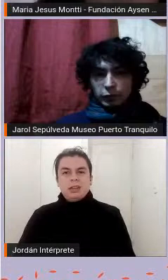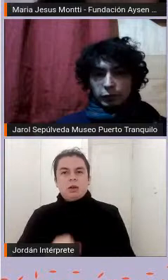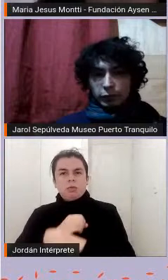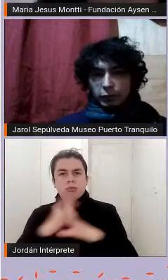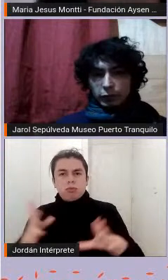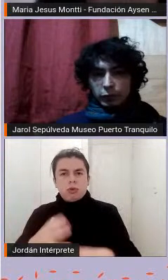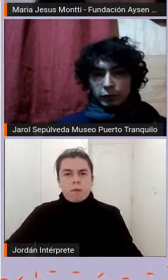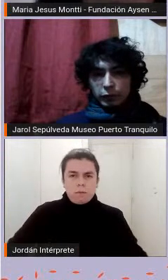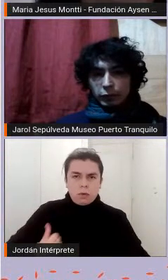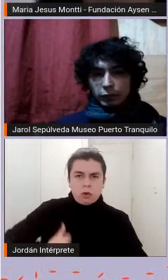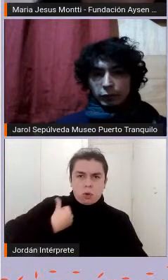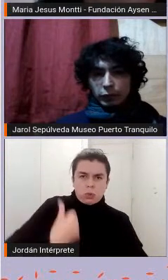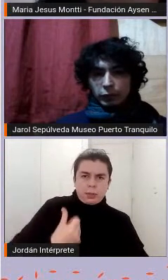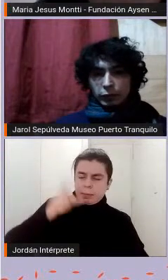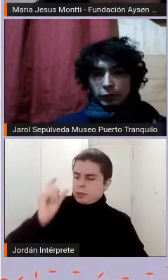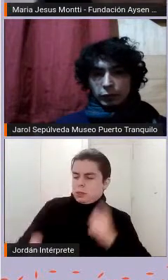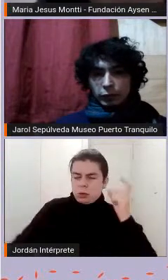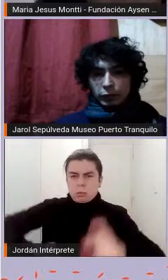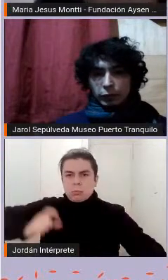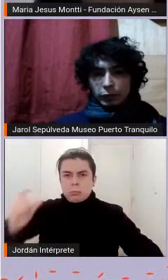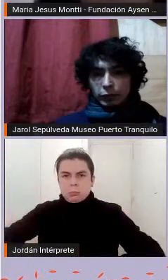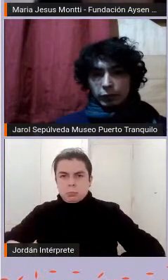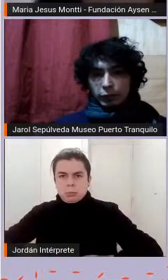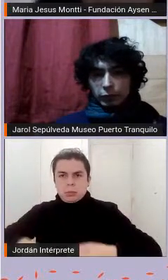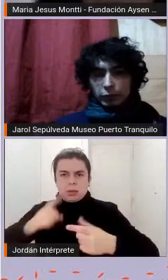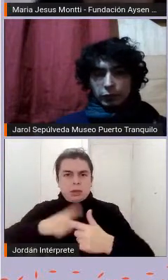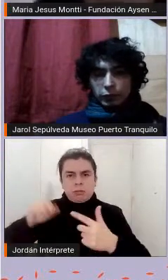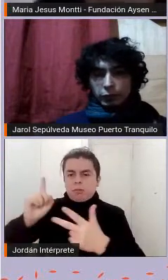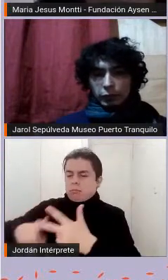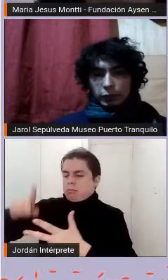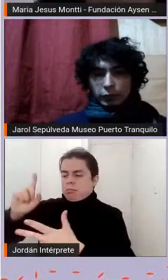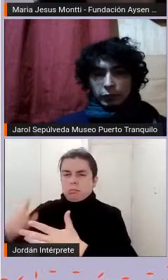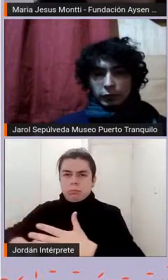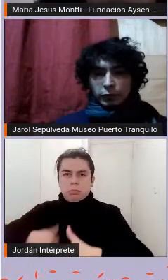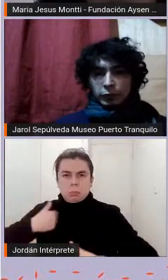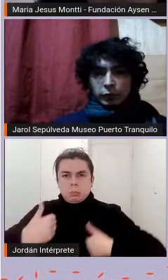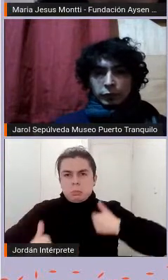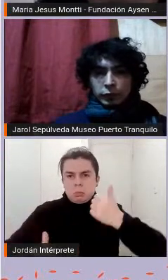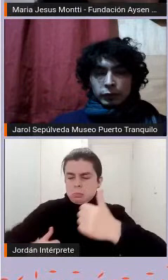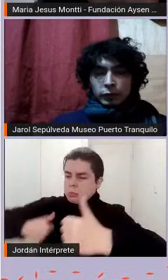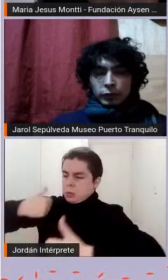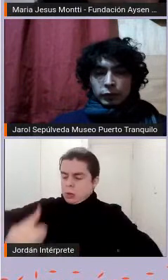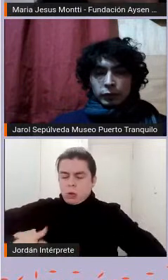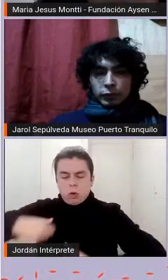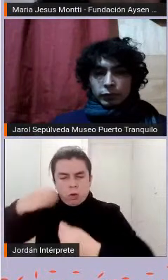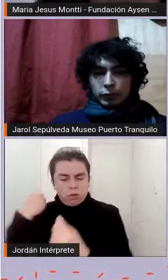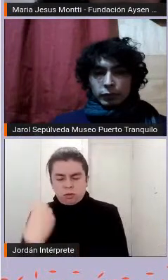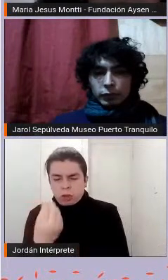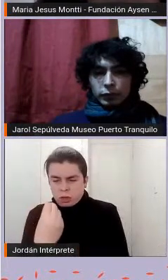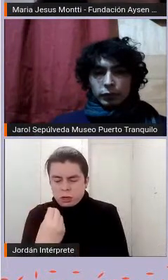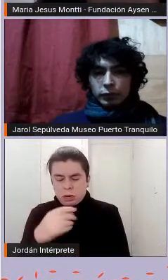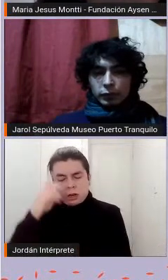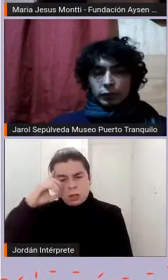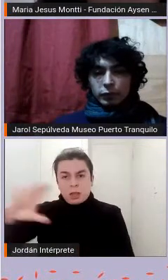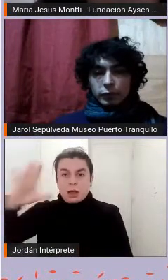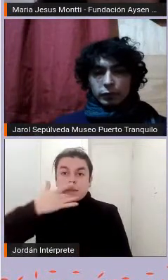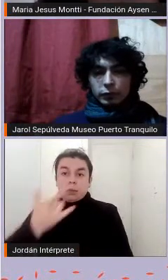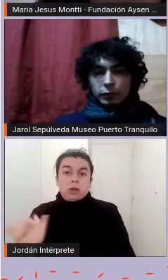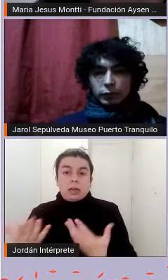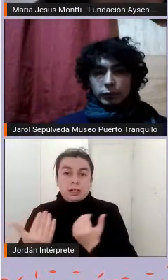voluntarios, voluntarias, voluntades también, ya que se